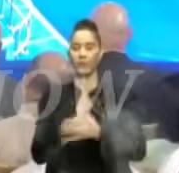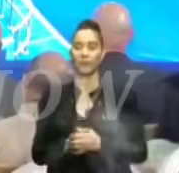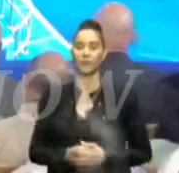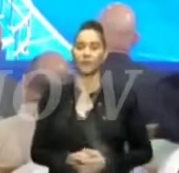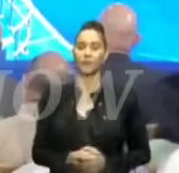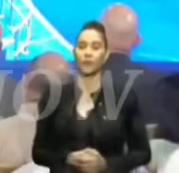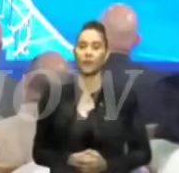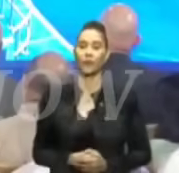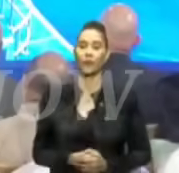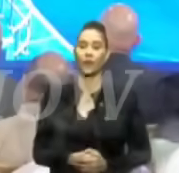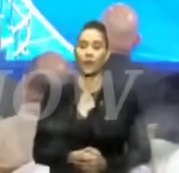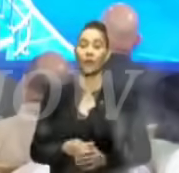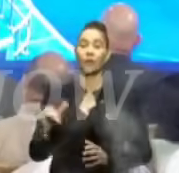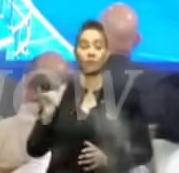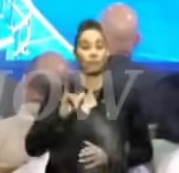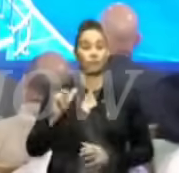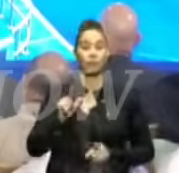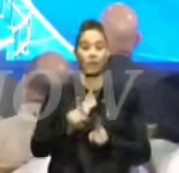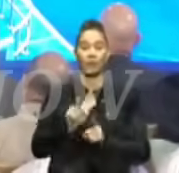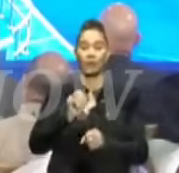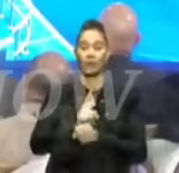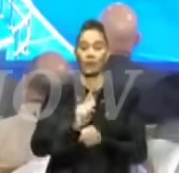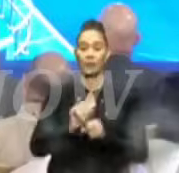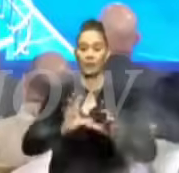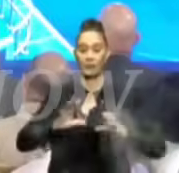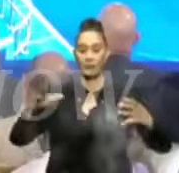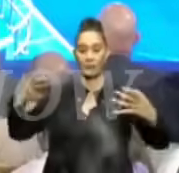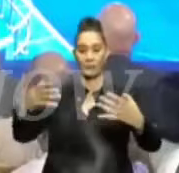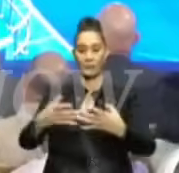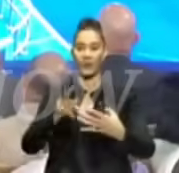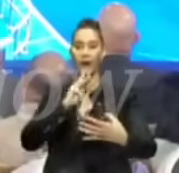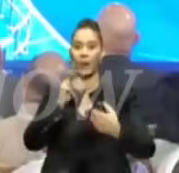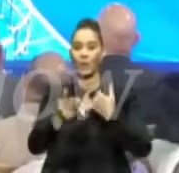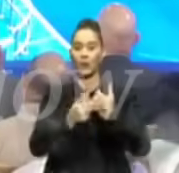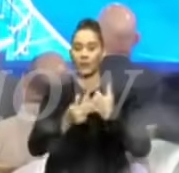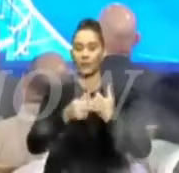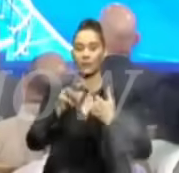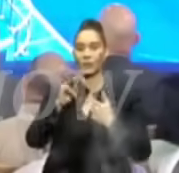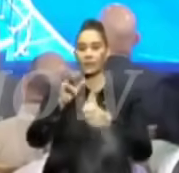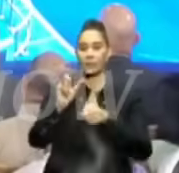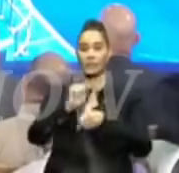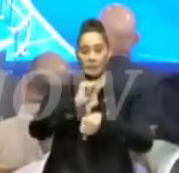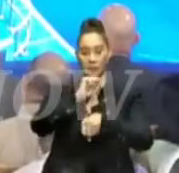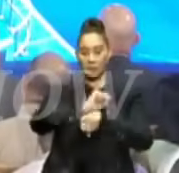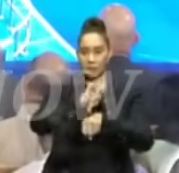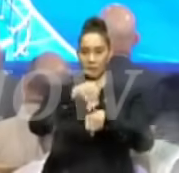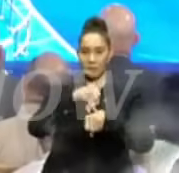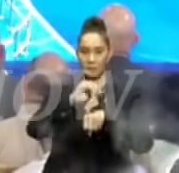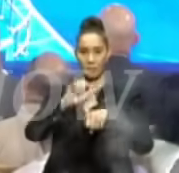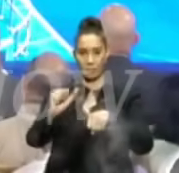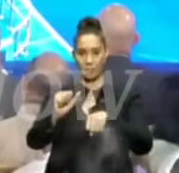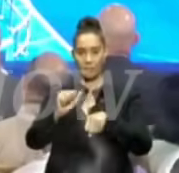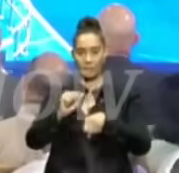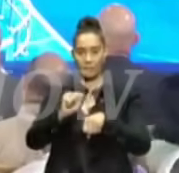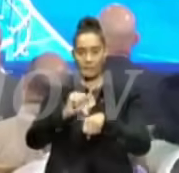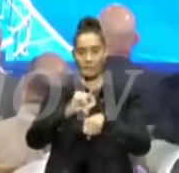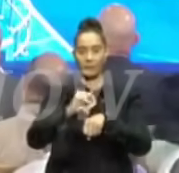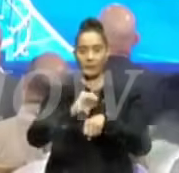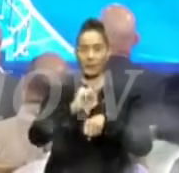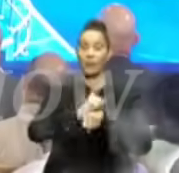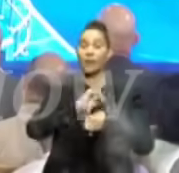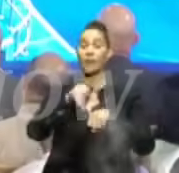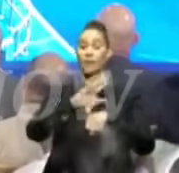Igualmente nosotros estamos trabajando en el inter en la presa de mijo eso es San Juan de la maguana para eh